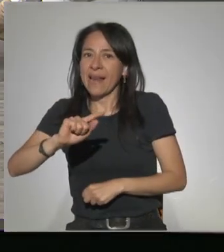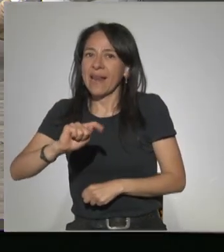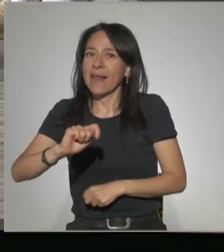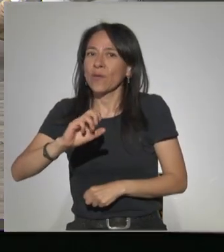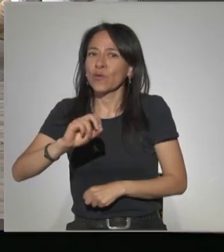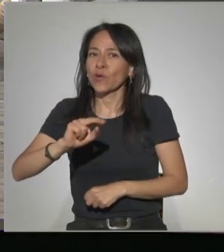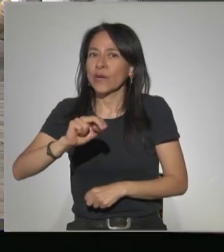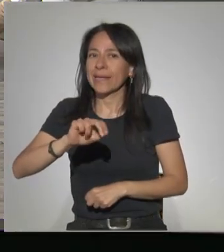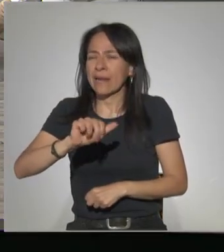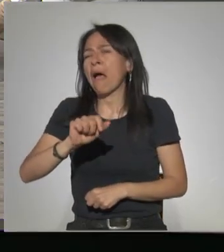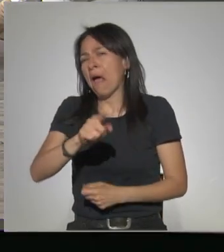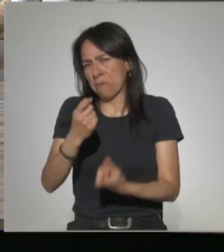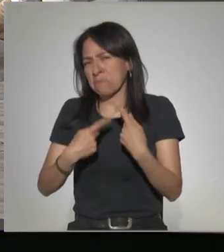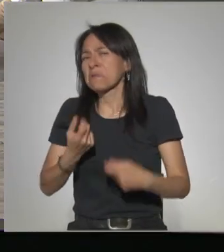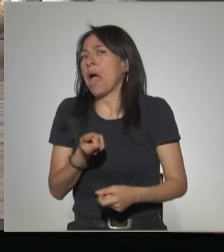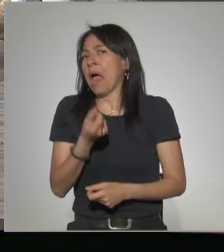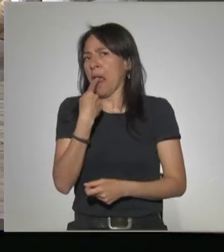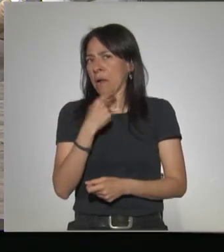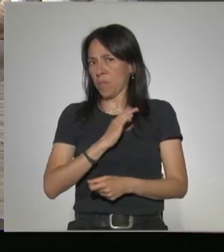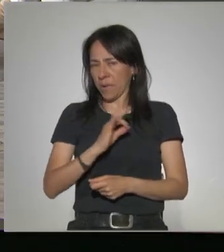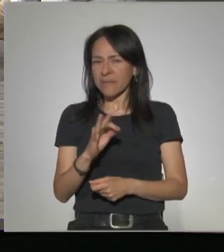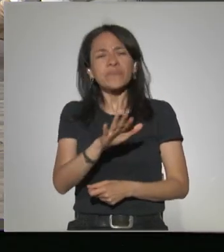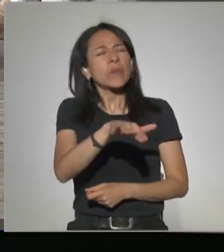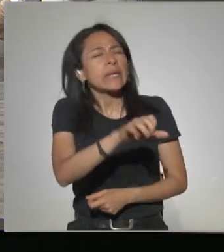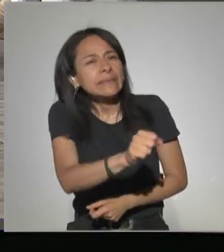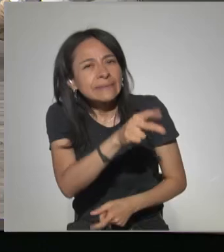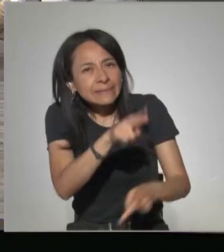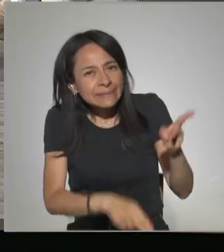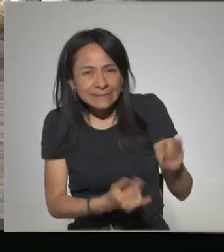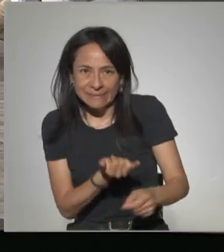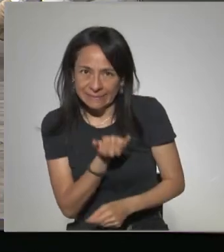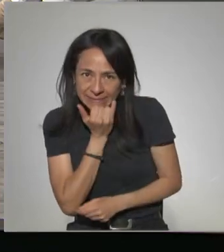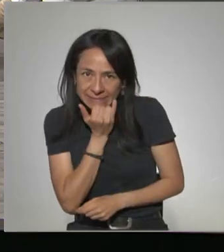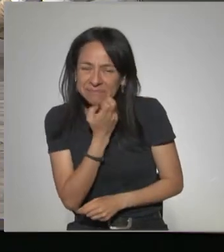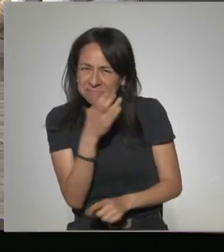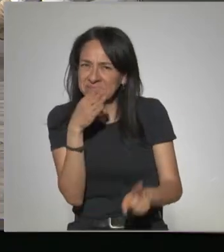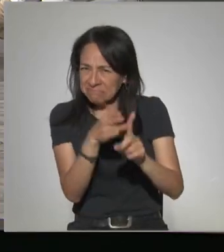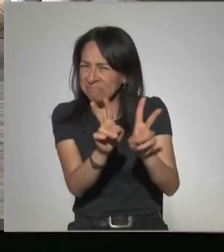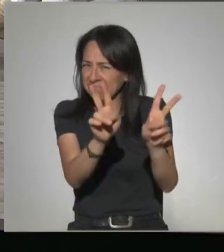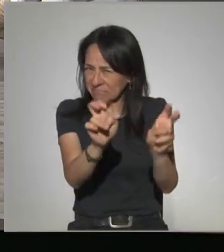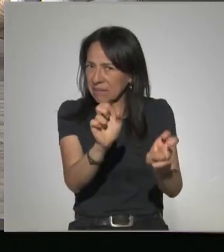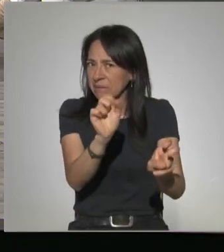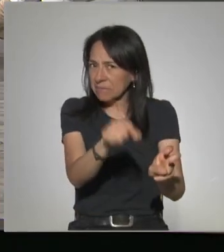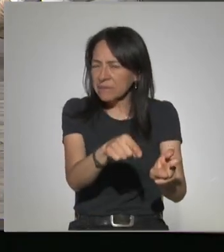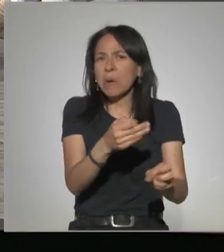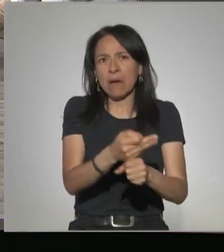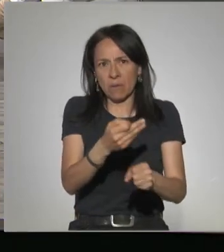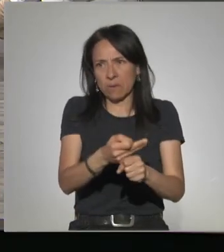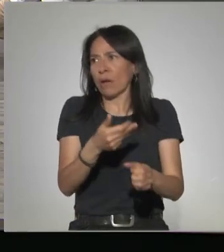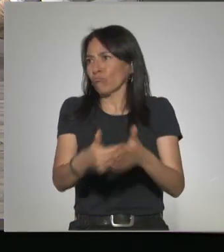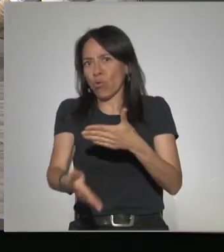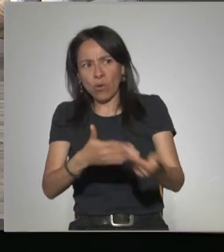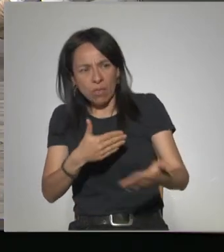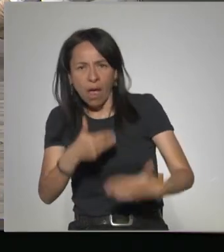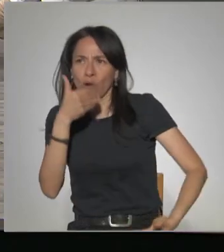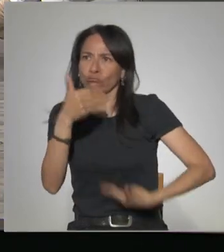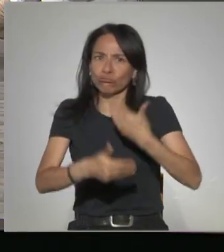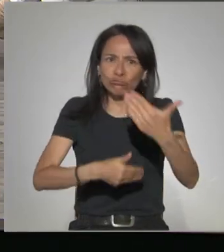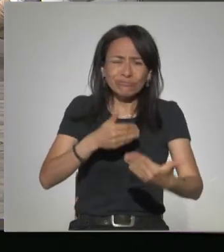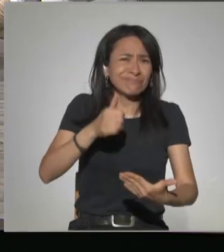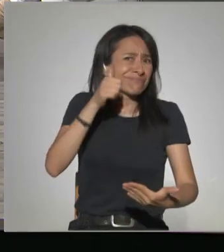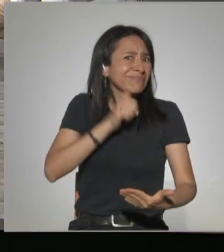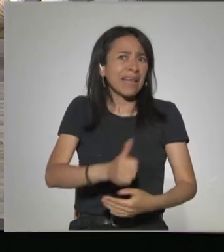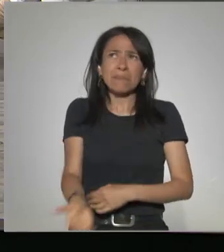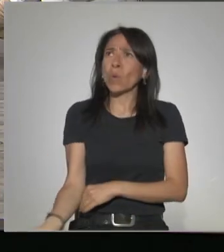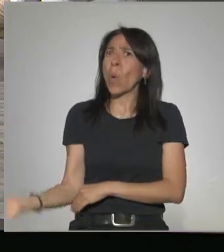perdón que te interrumpa, pero hablando de lo del sueño, con estos avances y como vivimos con estas luces todo el